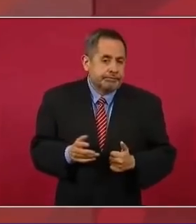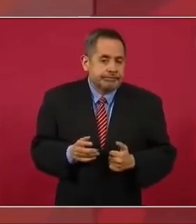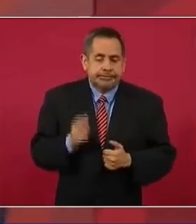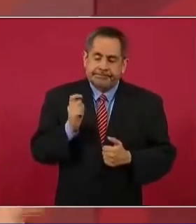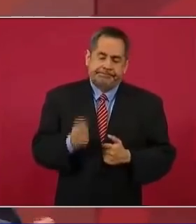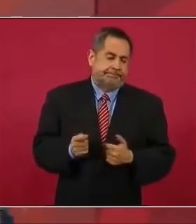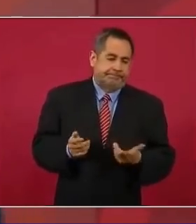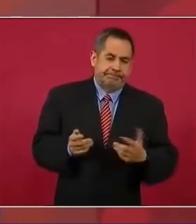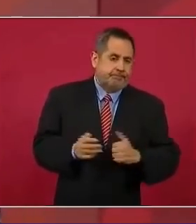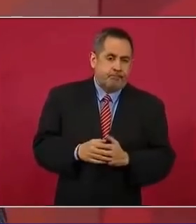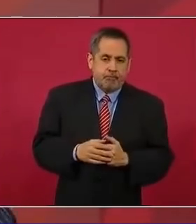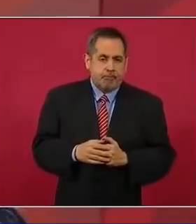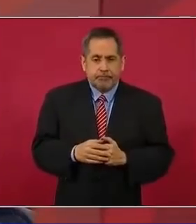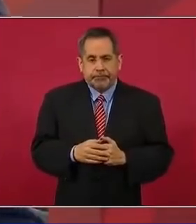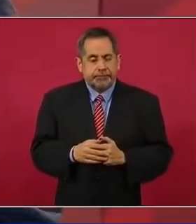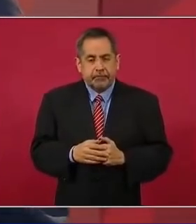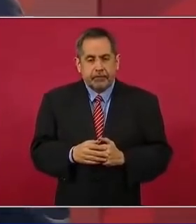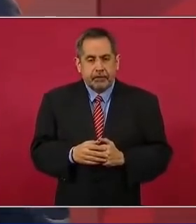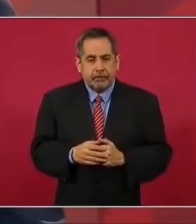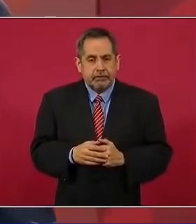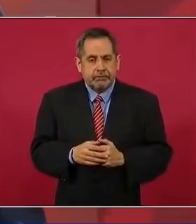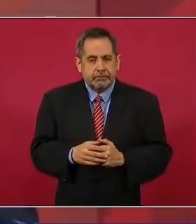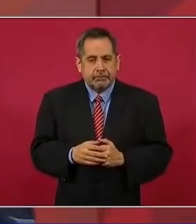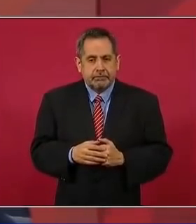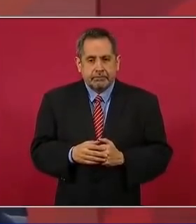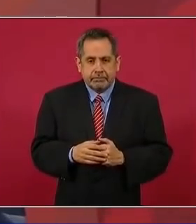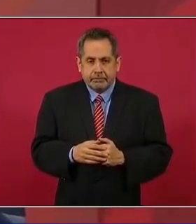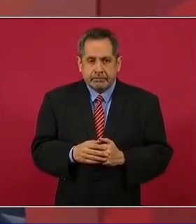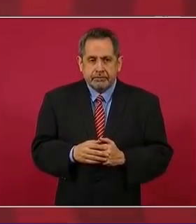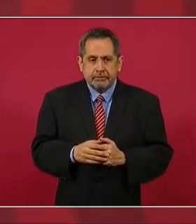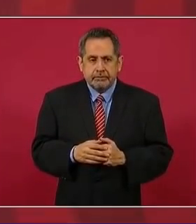de que pues